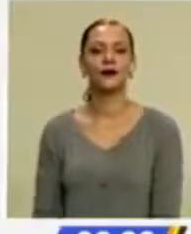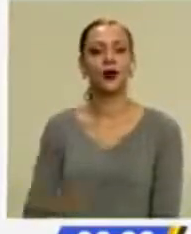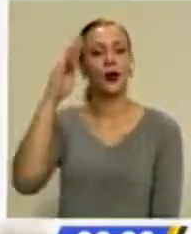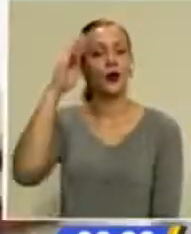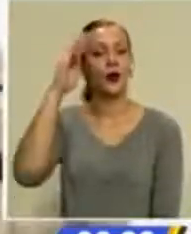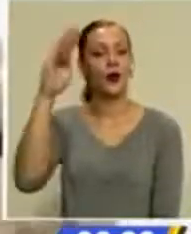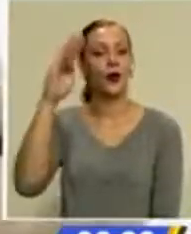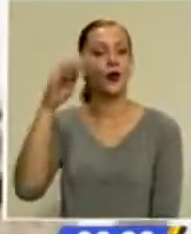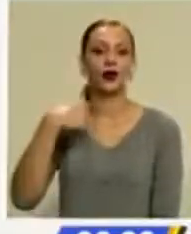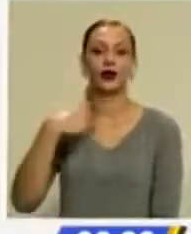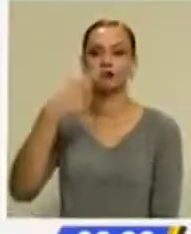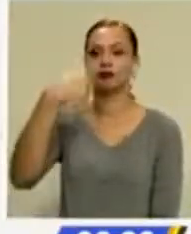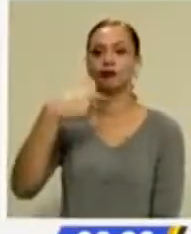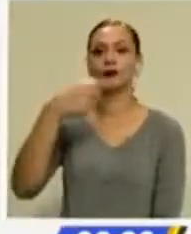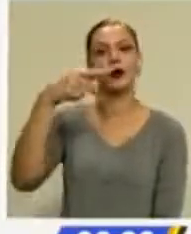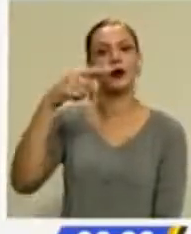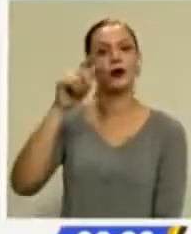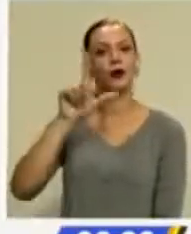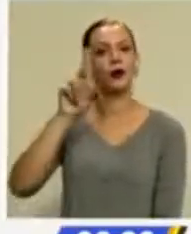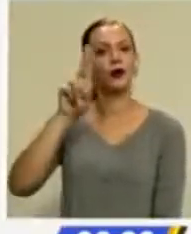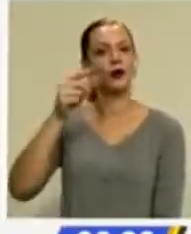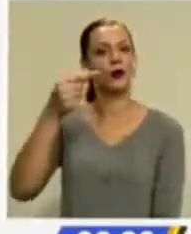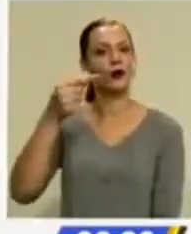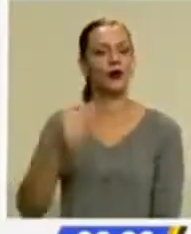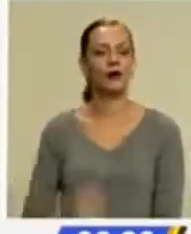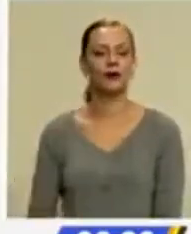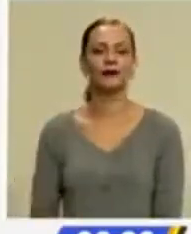Hola, soy Pluk.